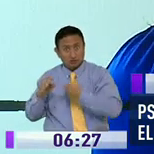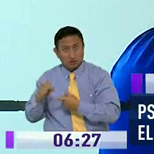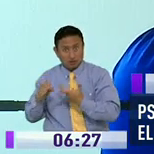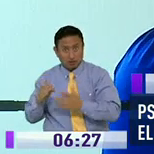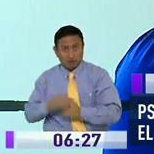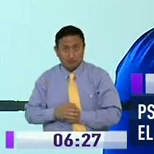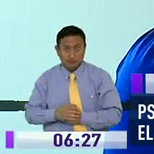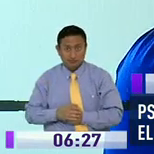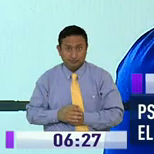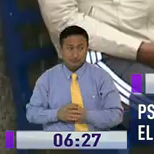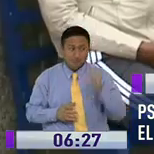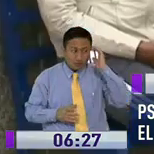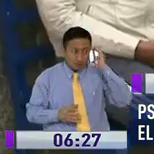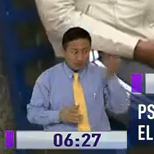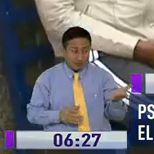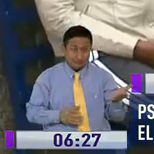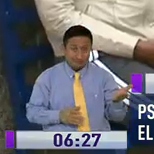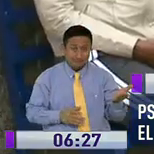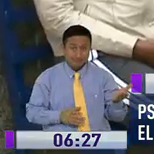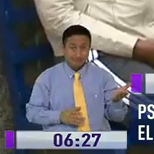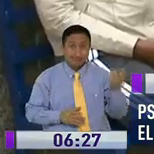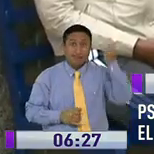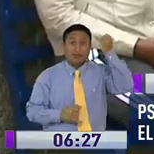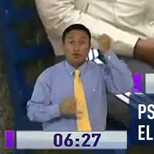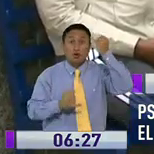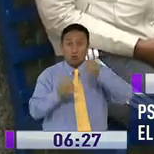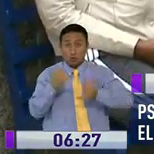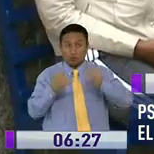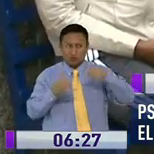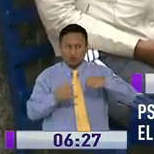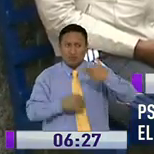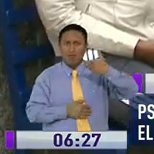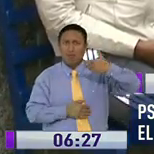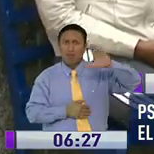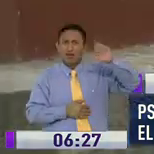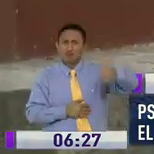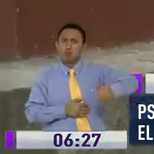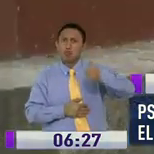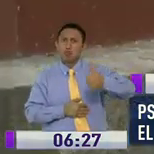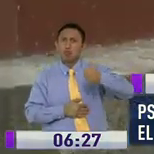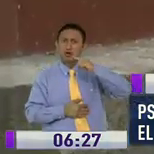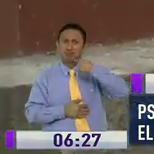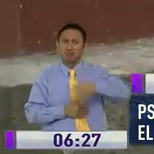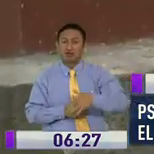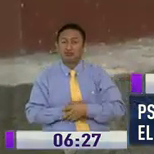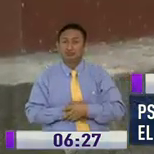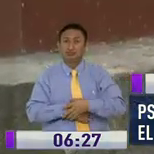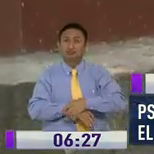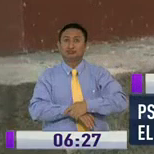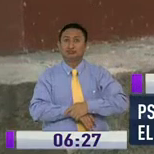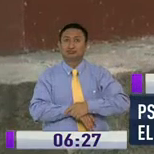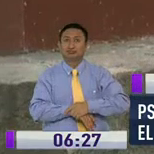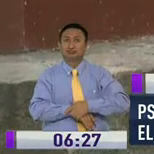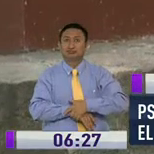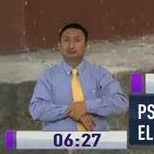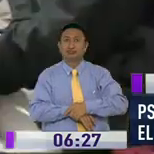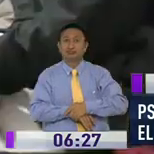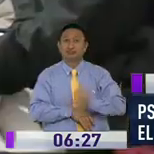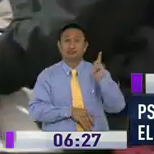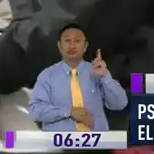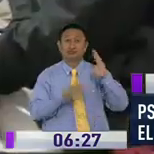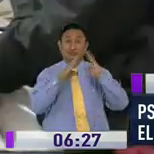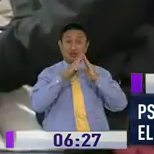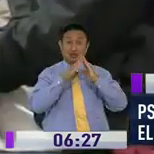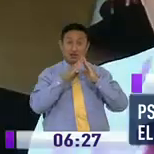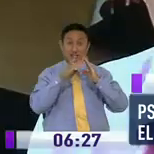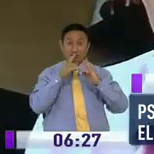están preocupados por él. Y es esta última recomendación la que ha tenido excelentes resultados en el geriátrico Más Vida,